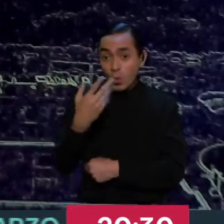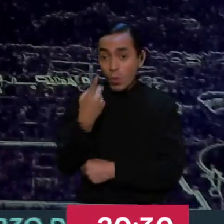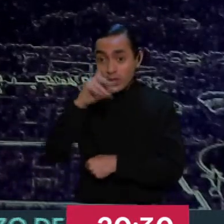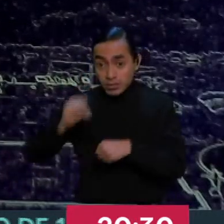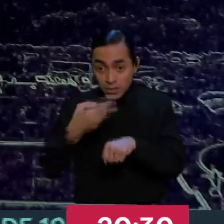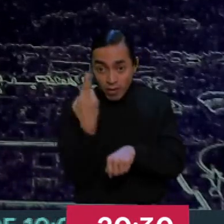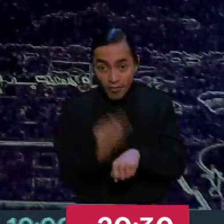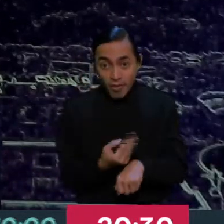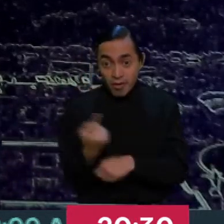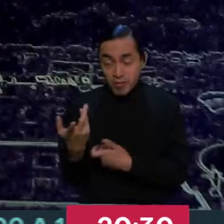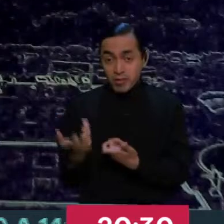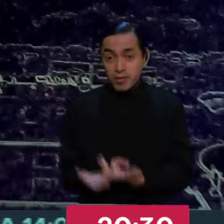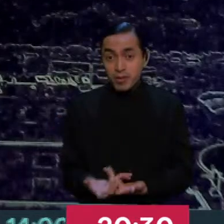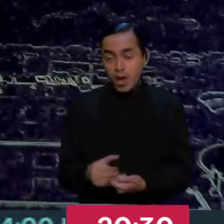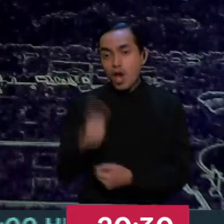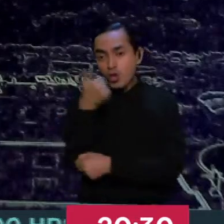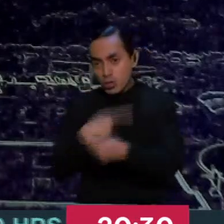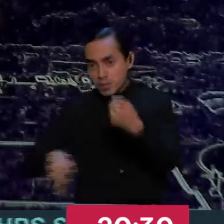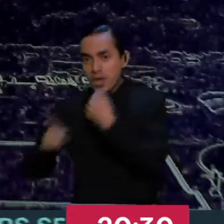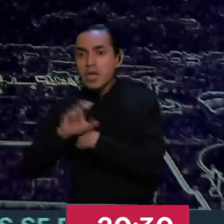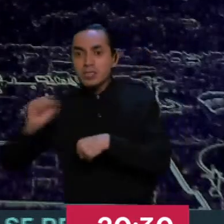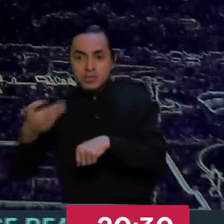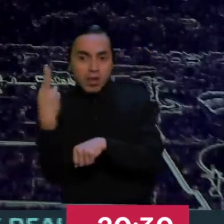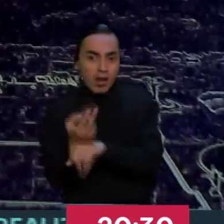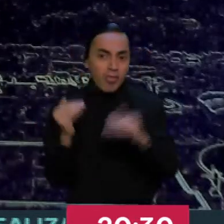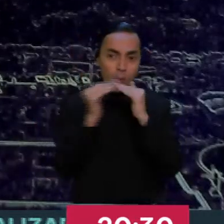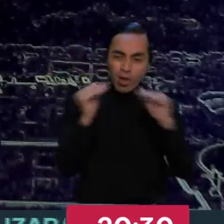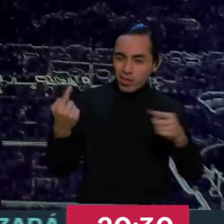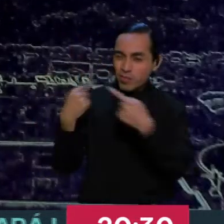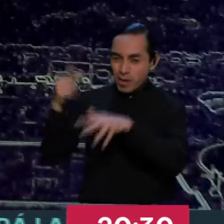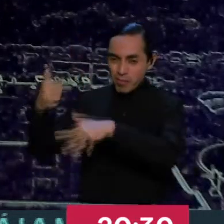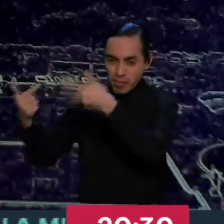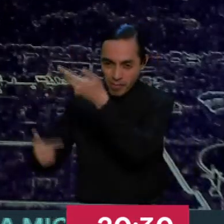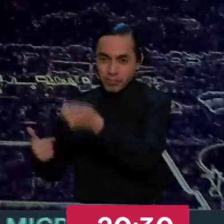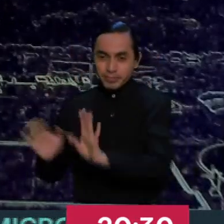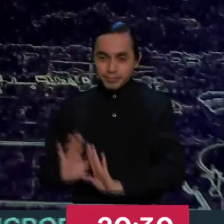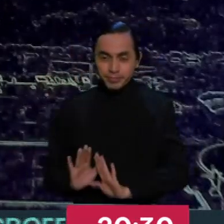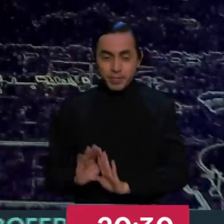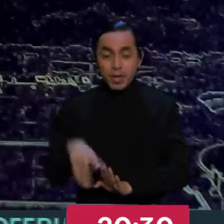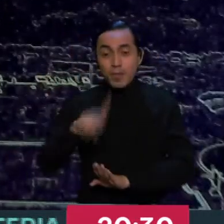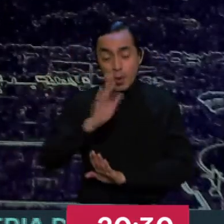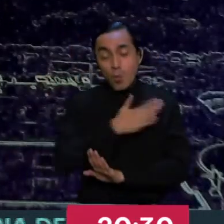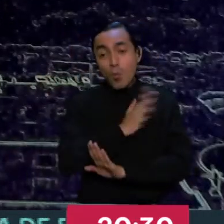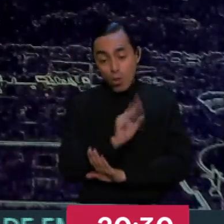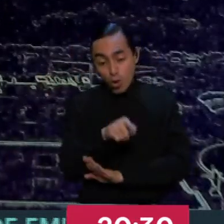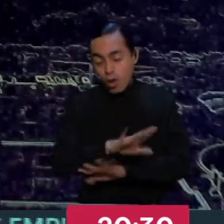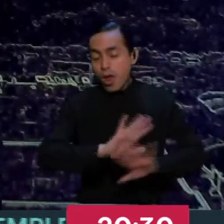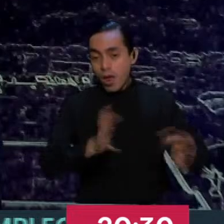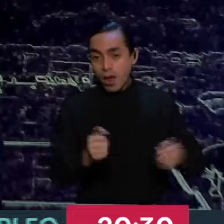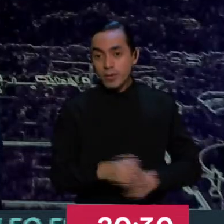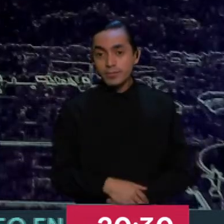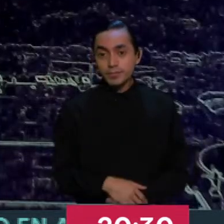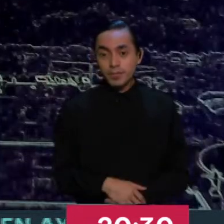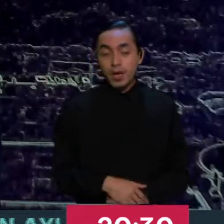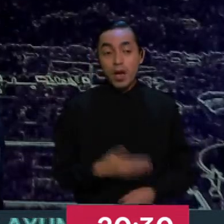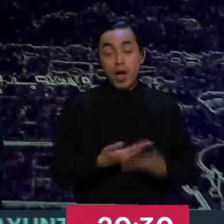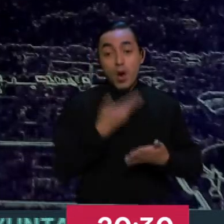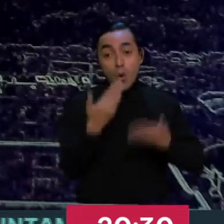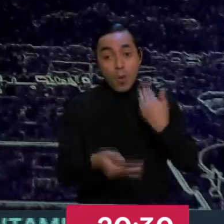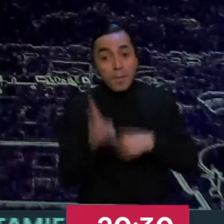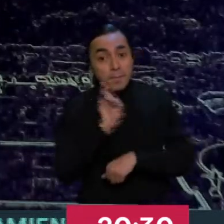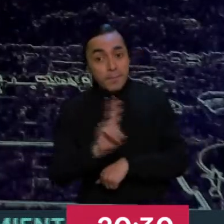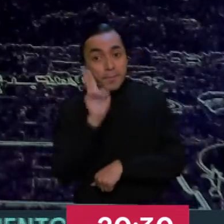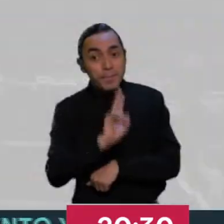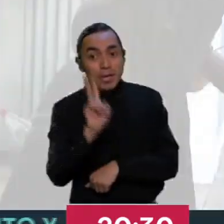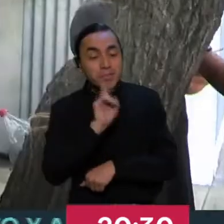de ese tipo, ¿no? En otros países son las secretarías de la igualdad, etcétera, ¿no? Pero bueno, ya está ahí, ¿no? Pero ahora hay que ver qué